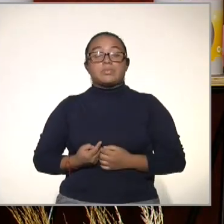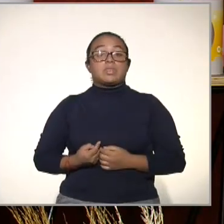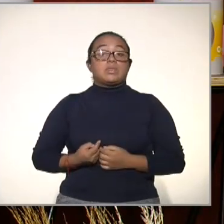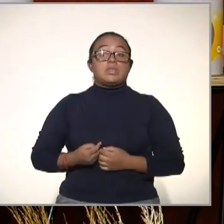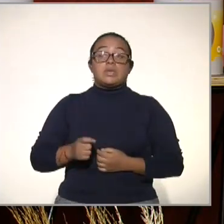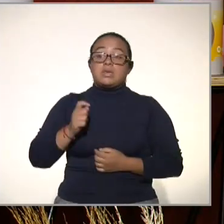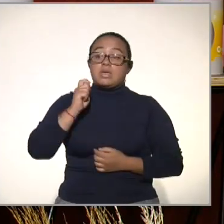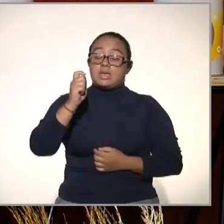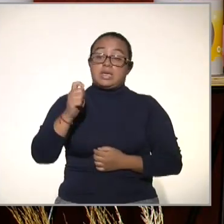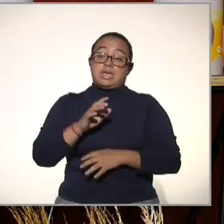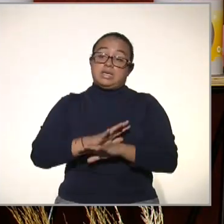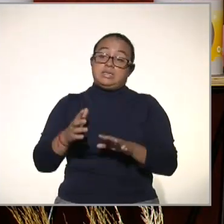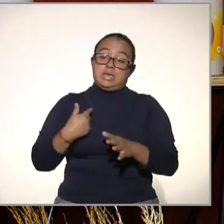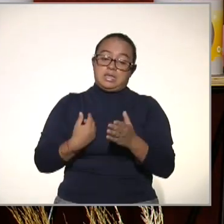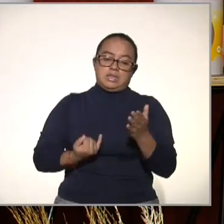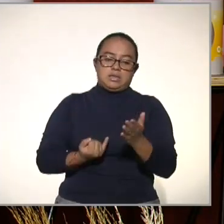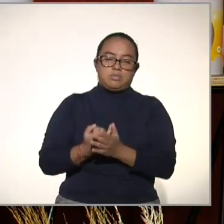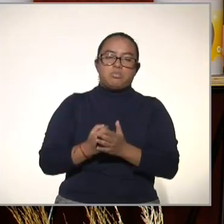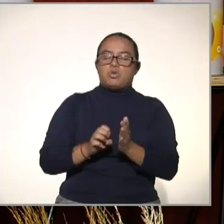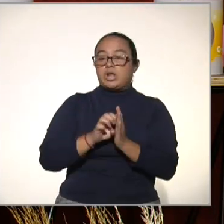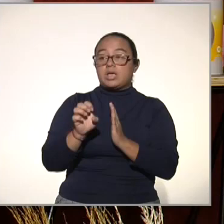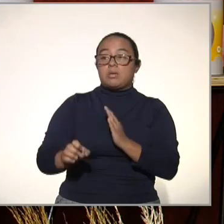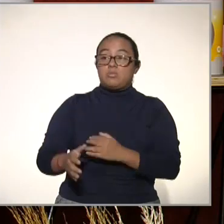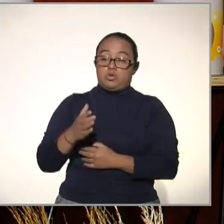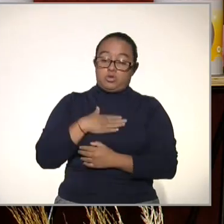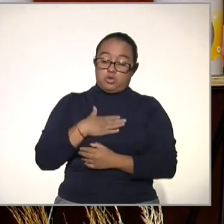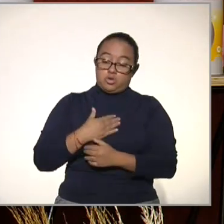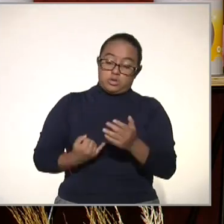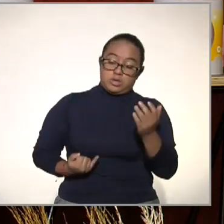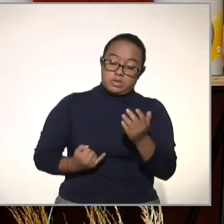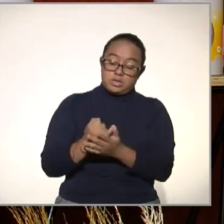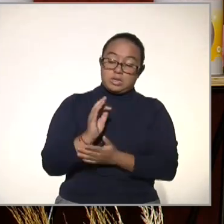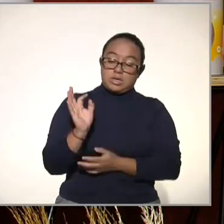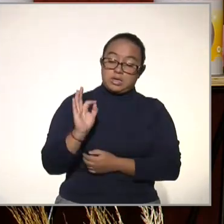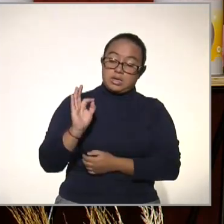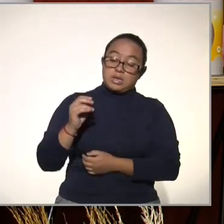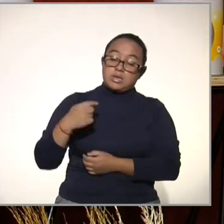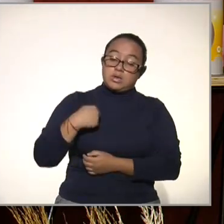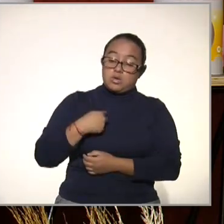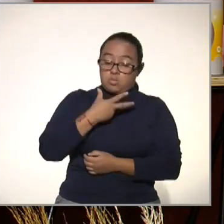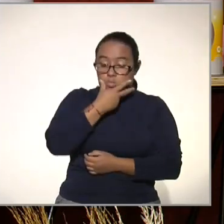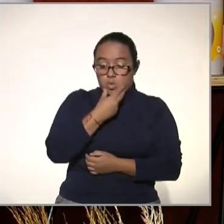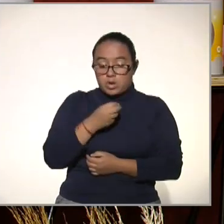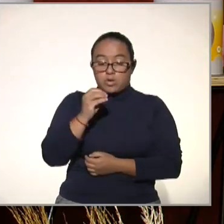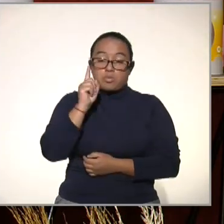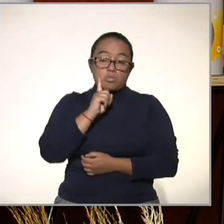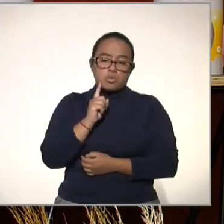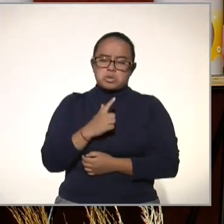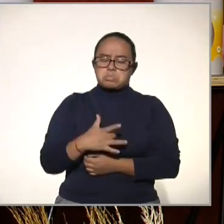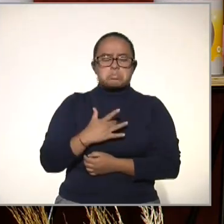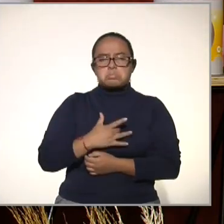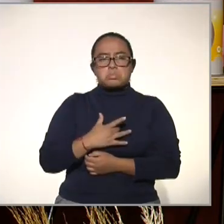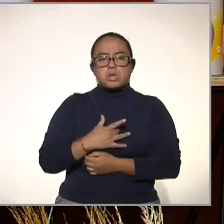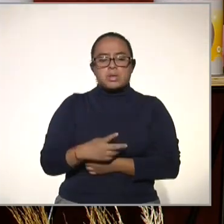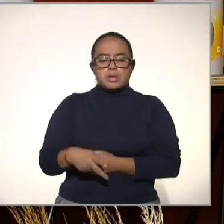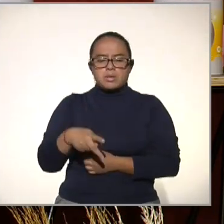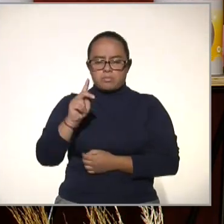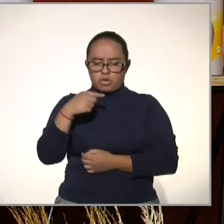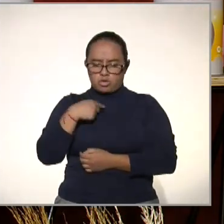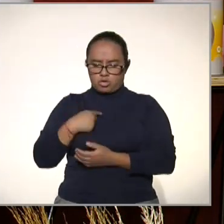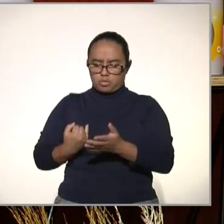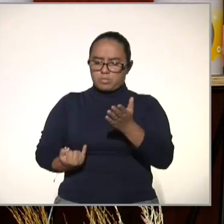necesariamente decisiones. Yo no decido si me identifico como hombre o como mujer, pero sí